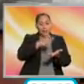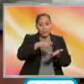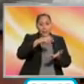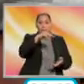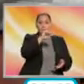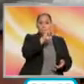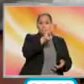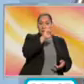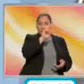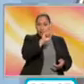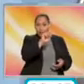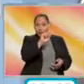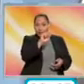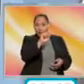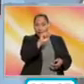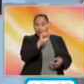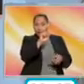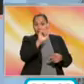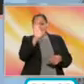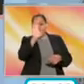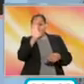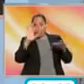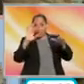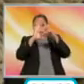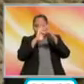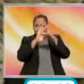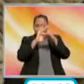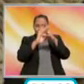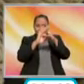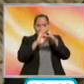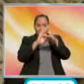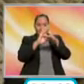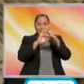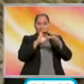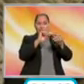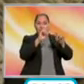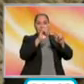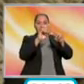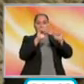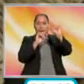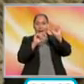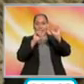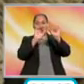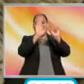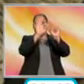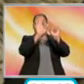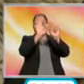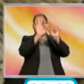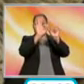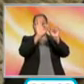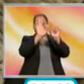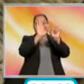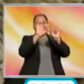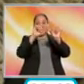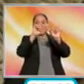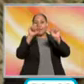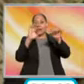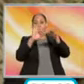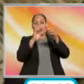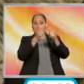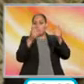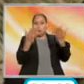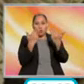María y une la F continuamente en el Félix, ¿no? No hay una separación entre María y Félix, lo cual